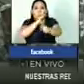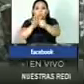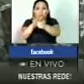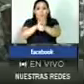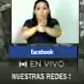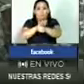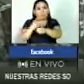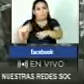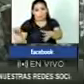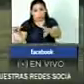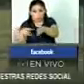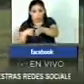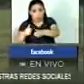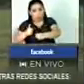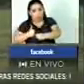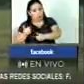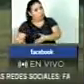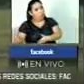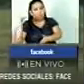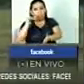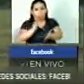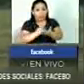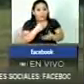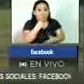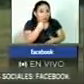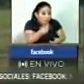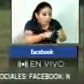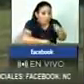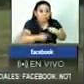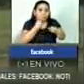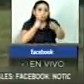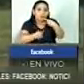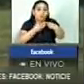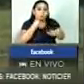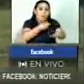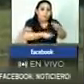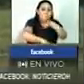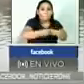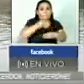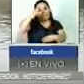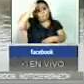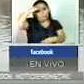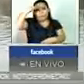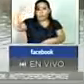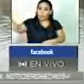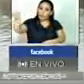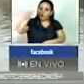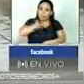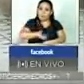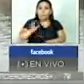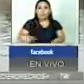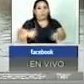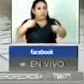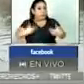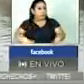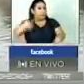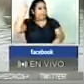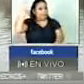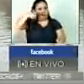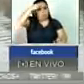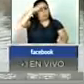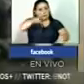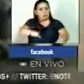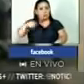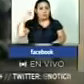pidieron además el regreso de sus negociadores de paz que se encuentran en Cuba con todas las garantías y condiciones de seguridad pactadas con el Estado